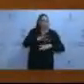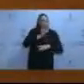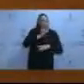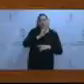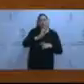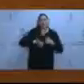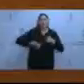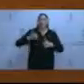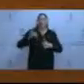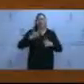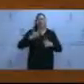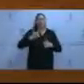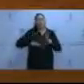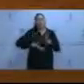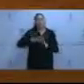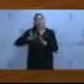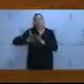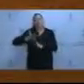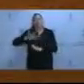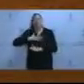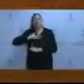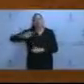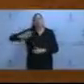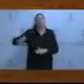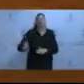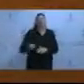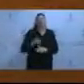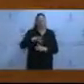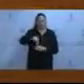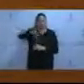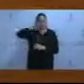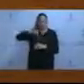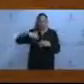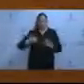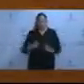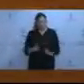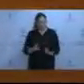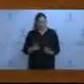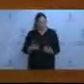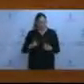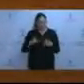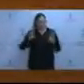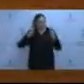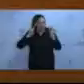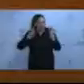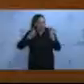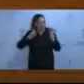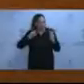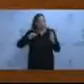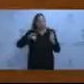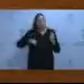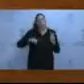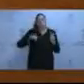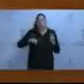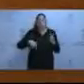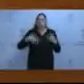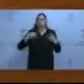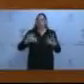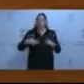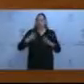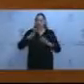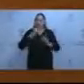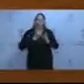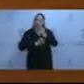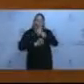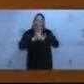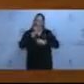posibles salidas hay. Es evidente que en esta cuestión nos jugamos mucho en lo económico, señorías. La propia